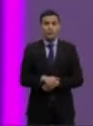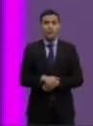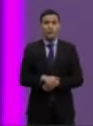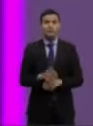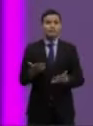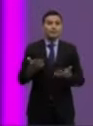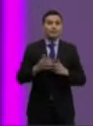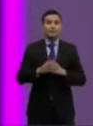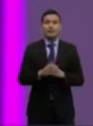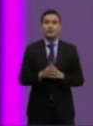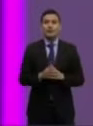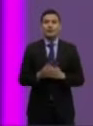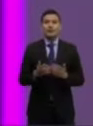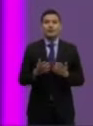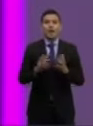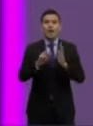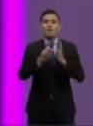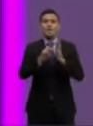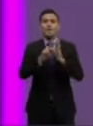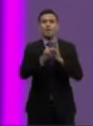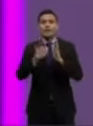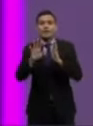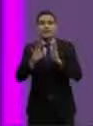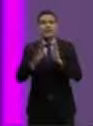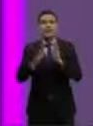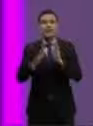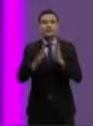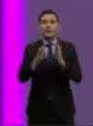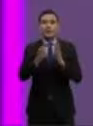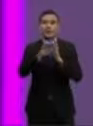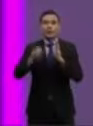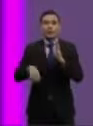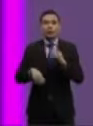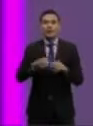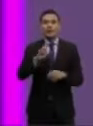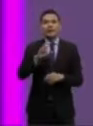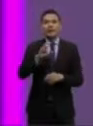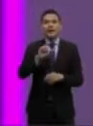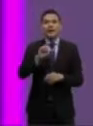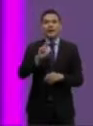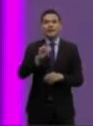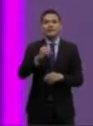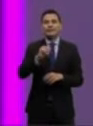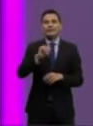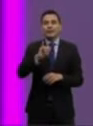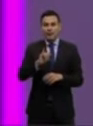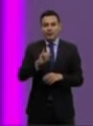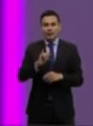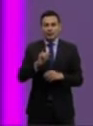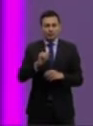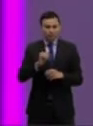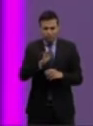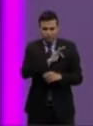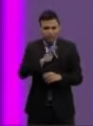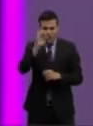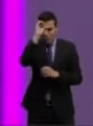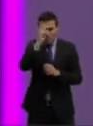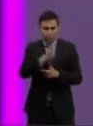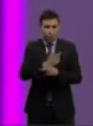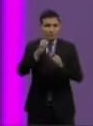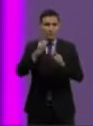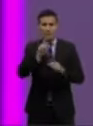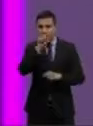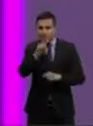que corra a los periodistas como sucedía antes con Carmen Aristegui. La libertad de expresión está garantizada, los apoyos sociales están